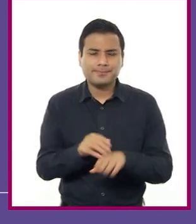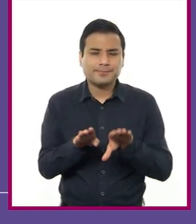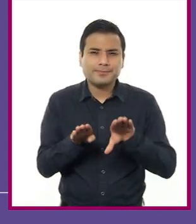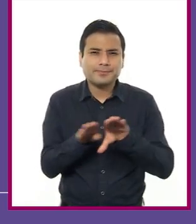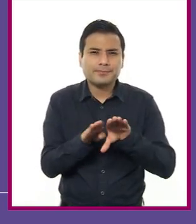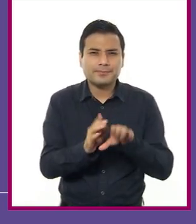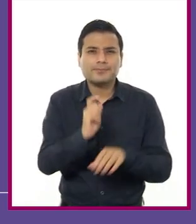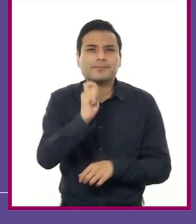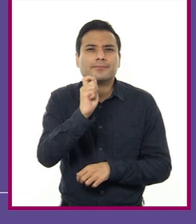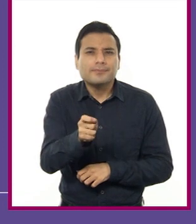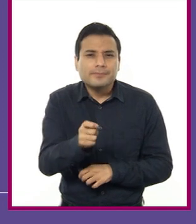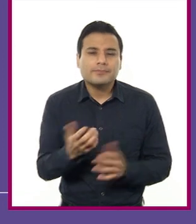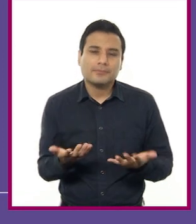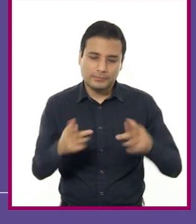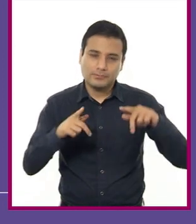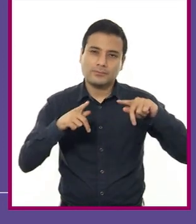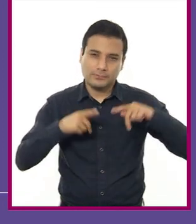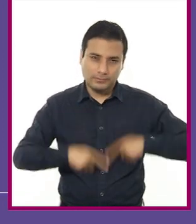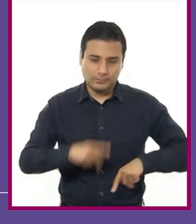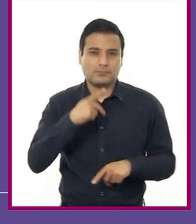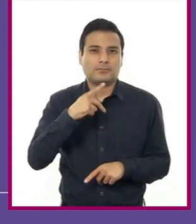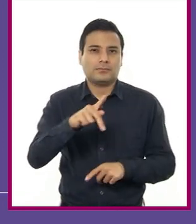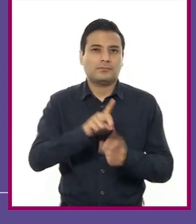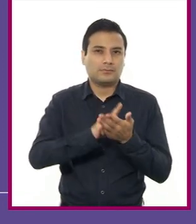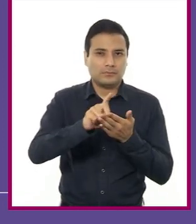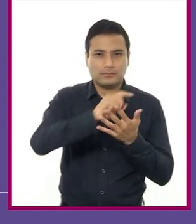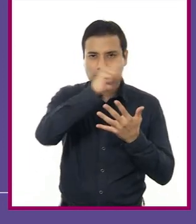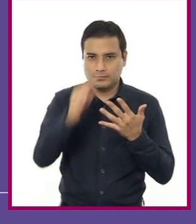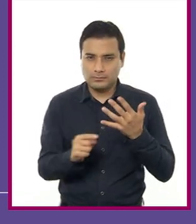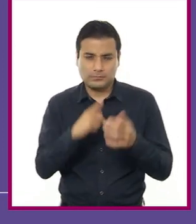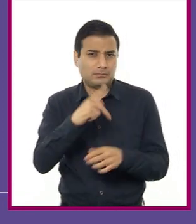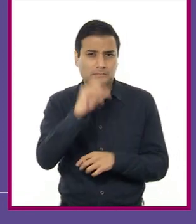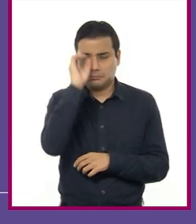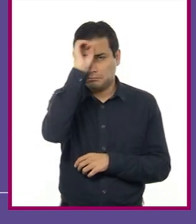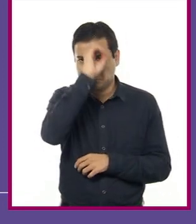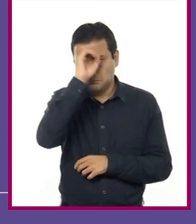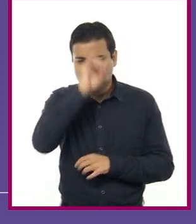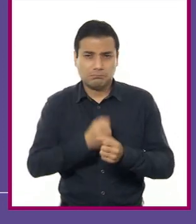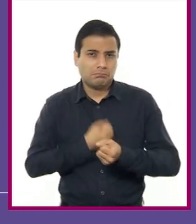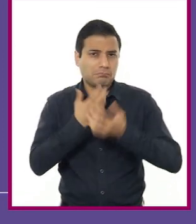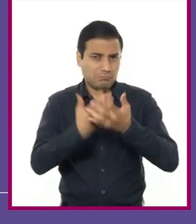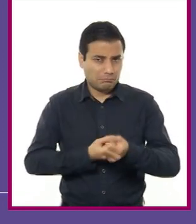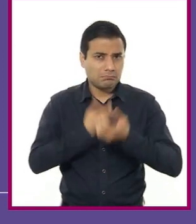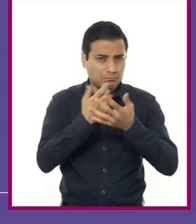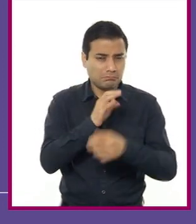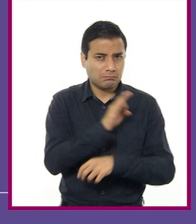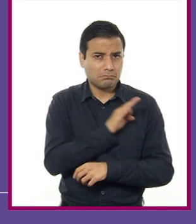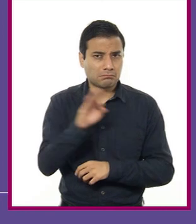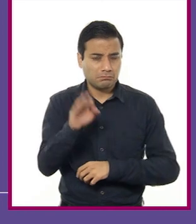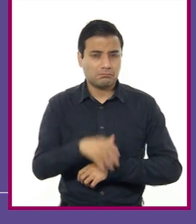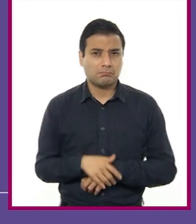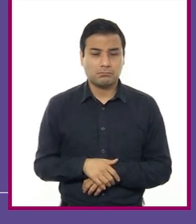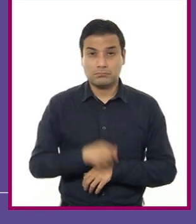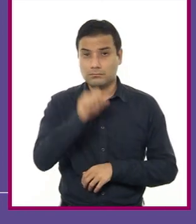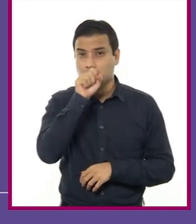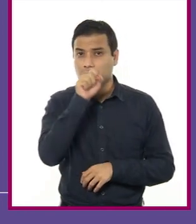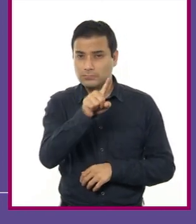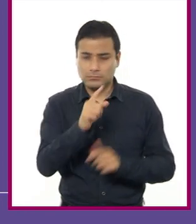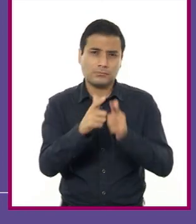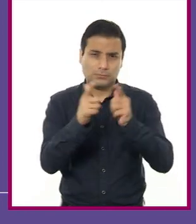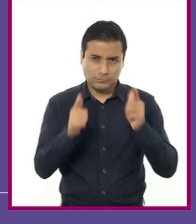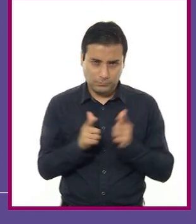derechos de las personas y permite la expresión de diferentes formas de pensar. Fomenta la presencia de